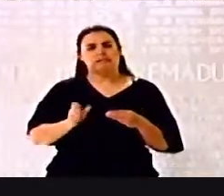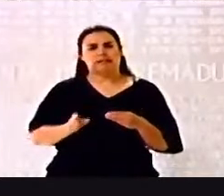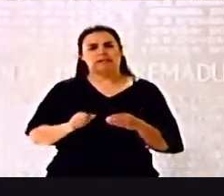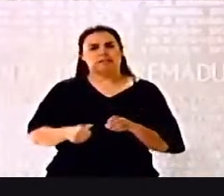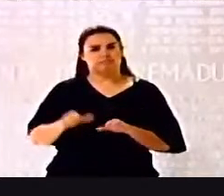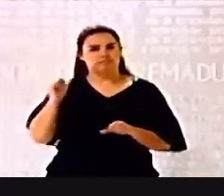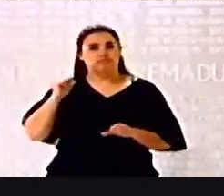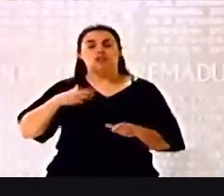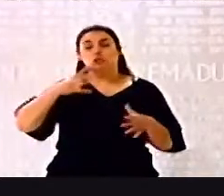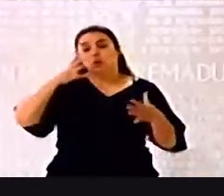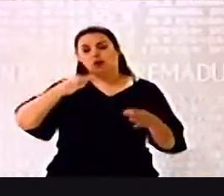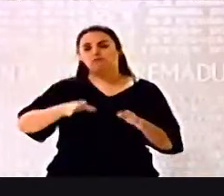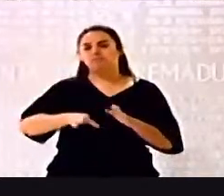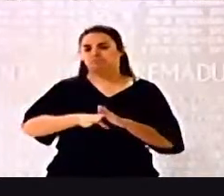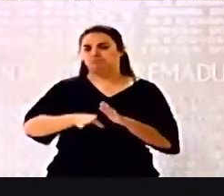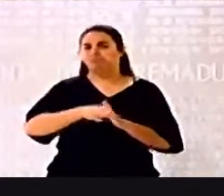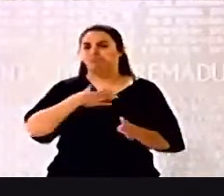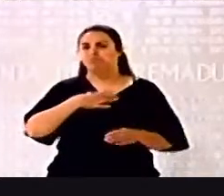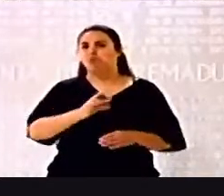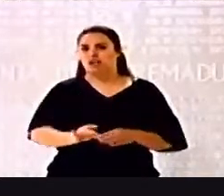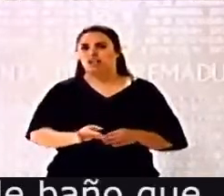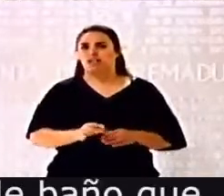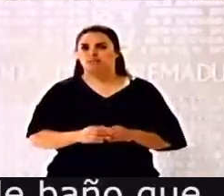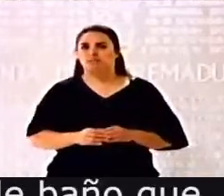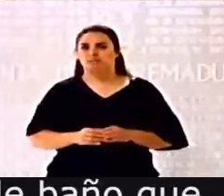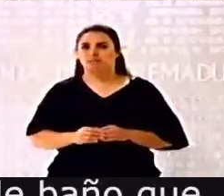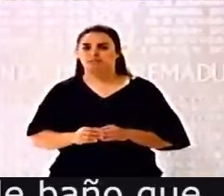que cree que debe seguir utilizando.